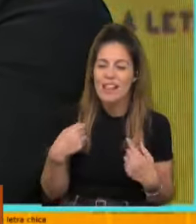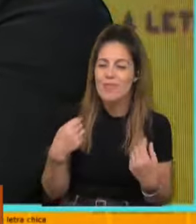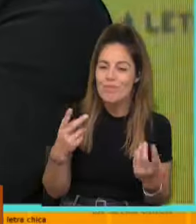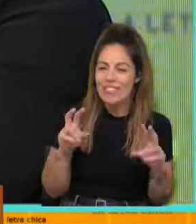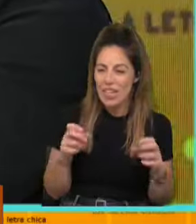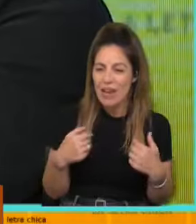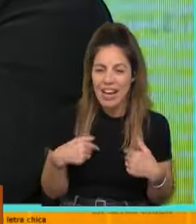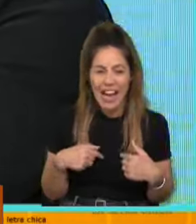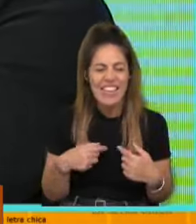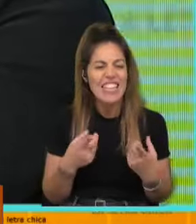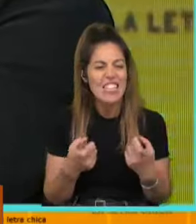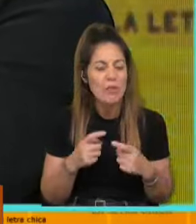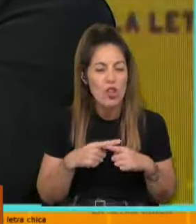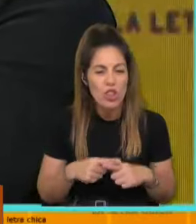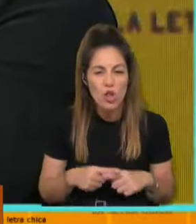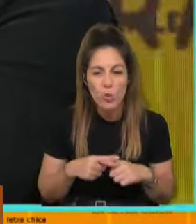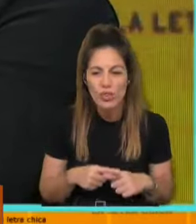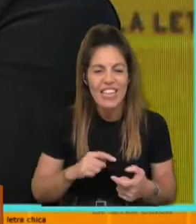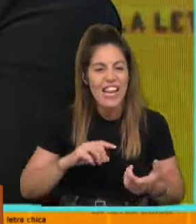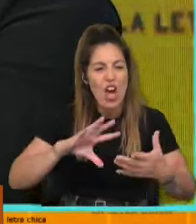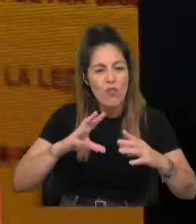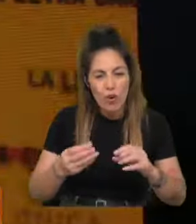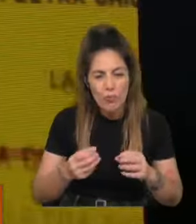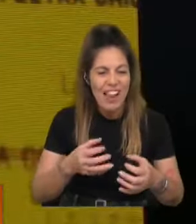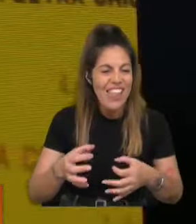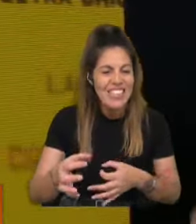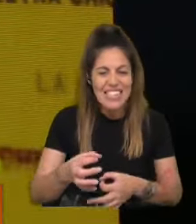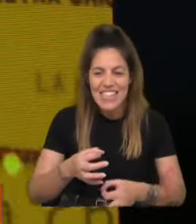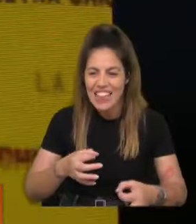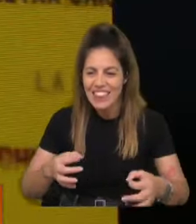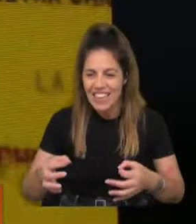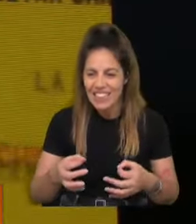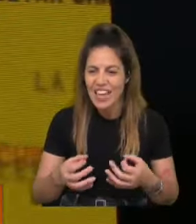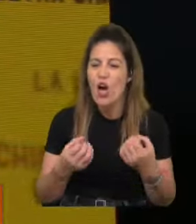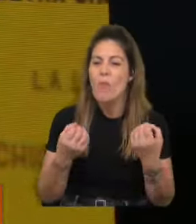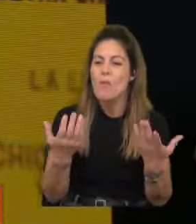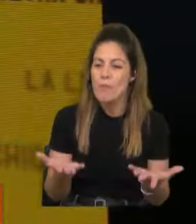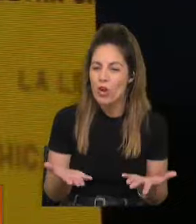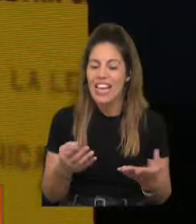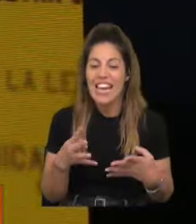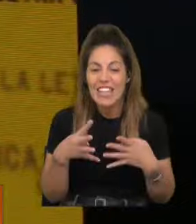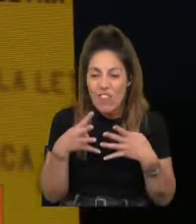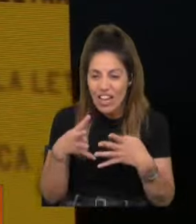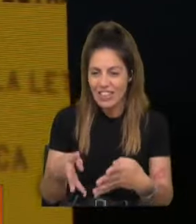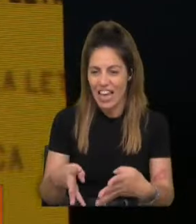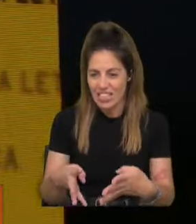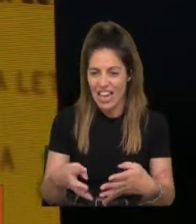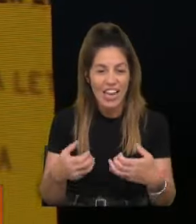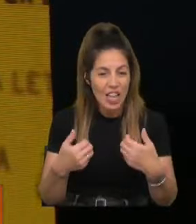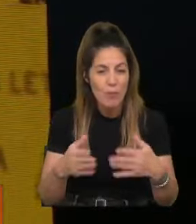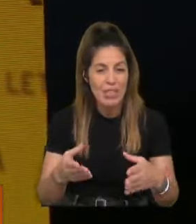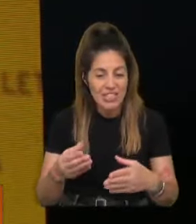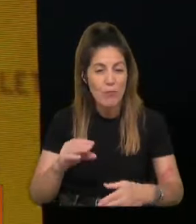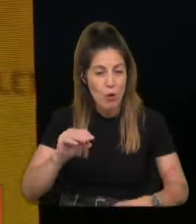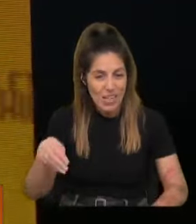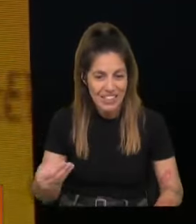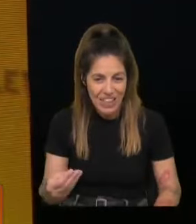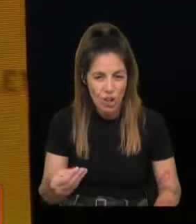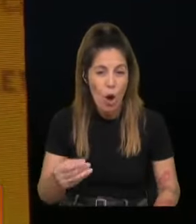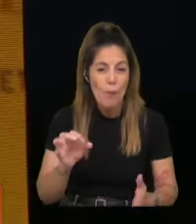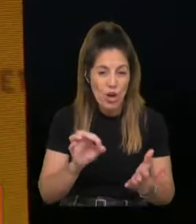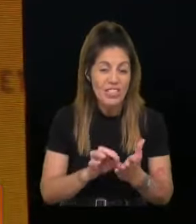necesitamos discutir también las formas las estrategias porque estas batallas que se arrancan perdiendo por el